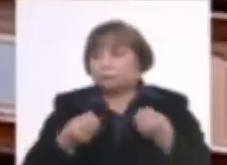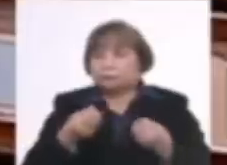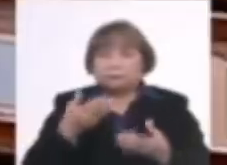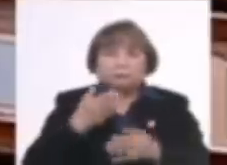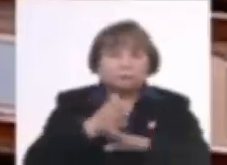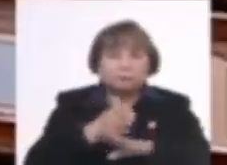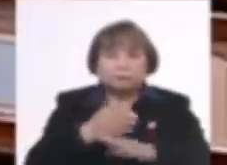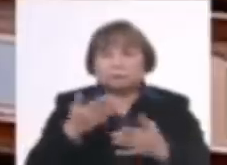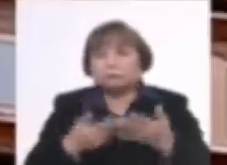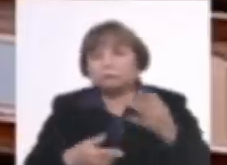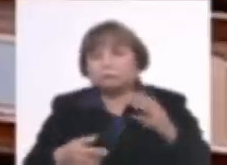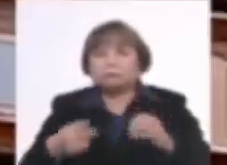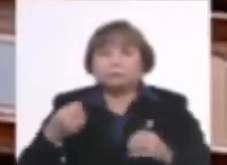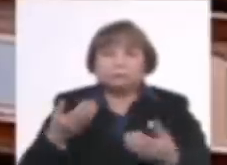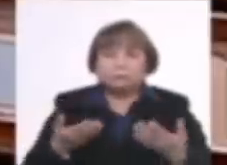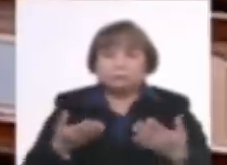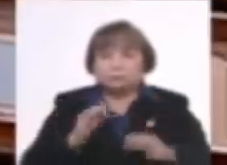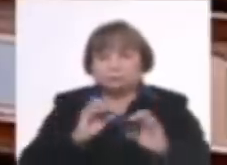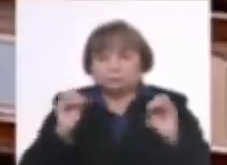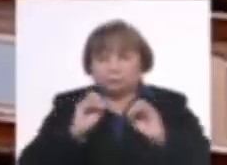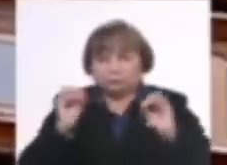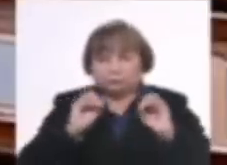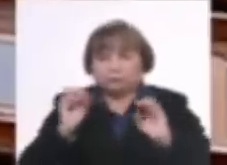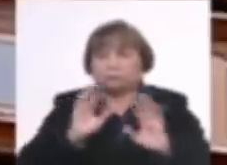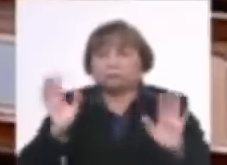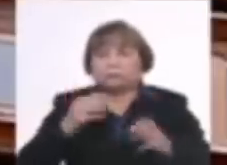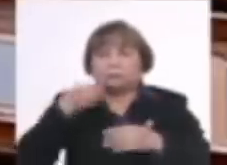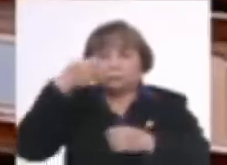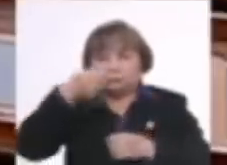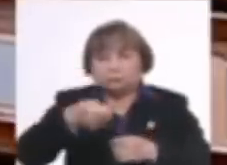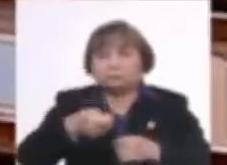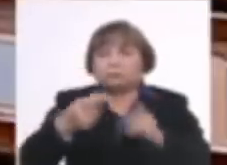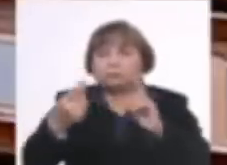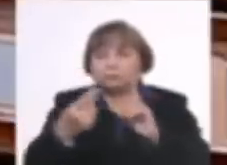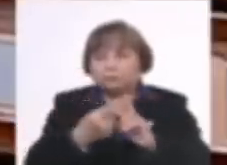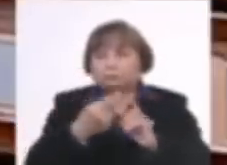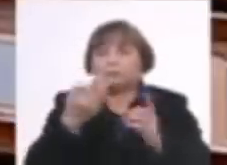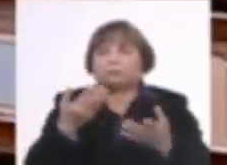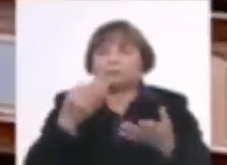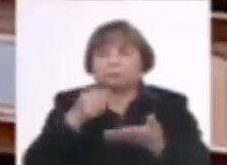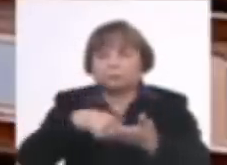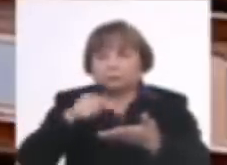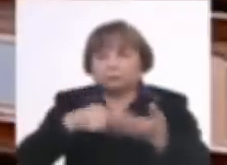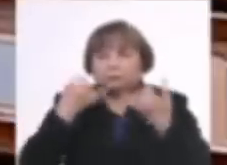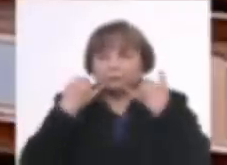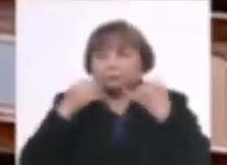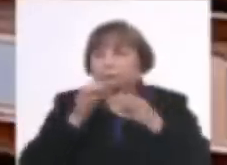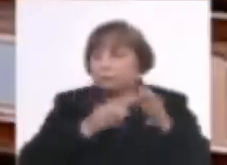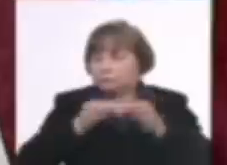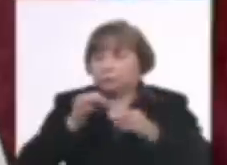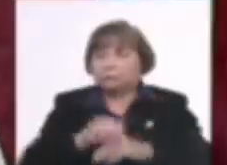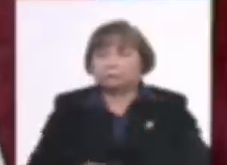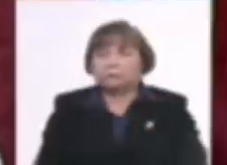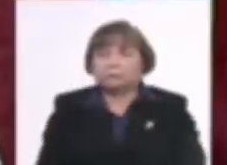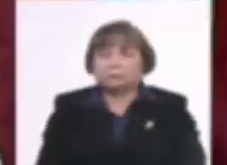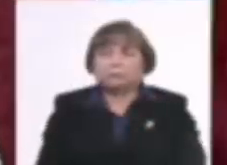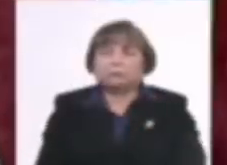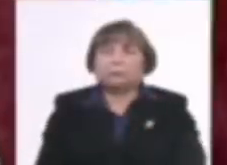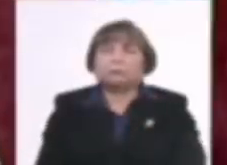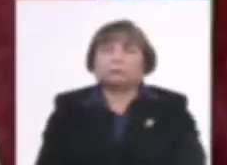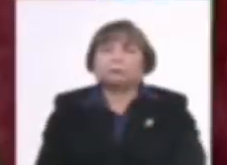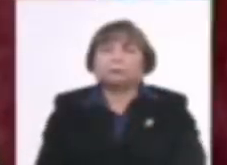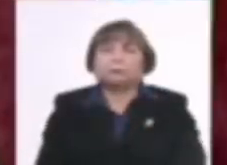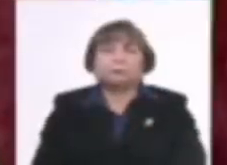pagan, a través de qué, de una cuenta. O sea, no hay nada de eso, le pagan directamente. ¿Cómo firma el informe? Le explico usted esto,